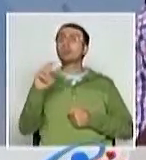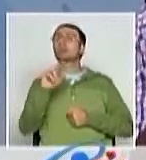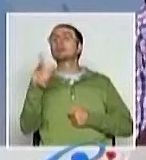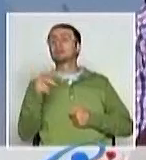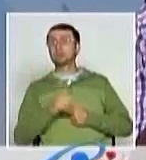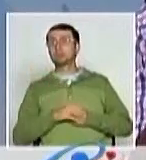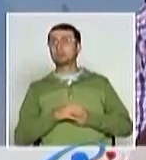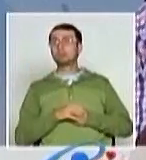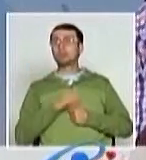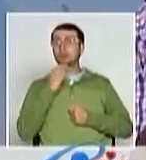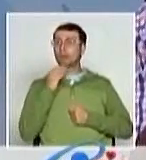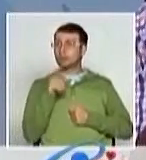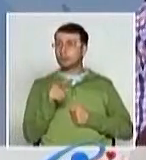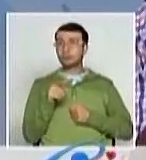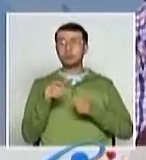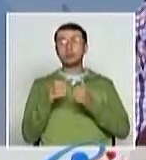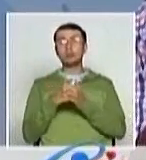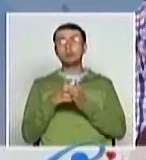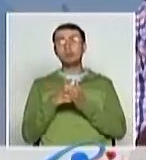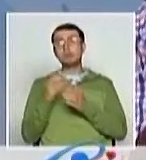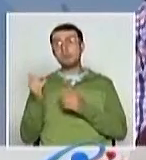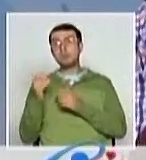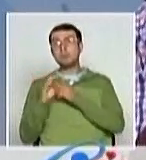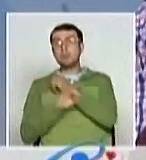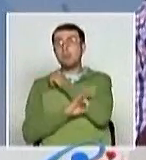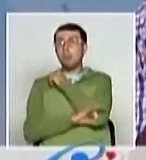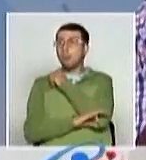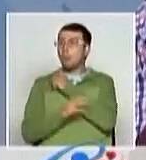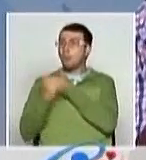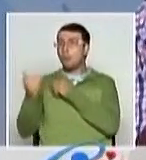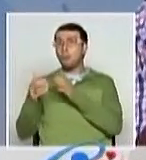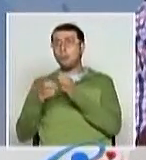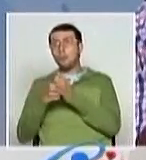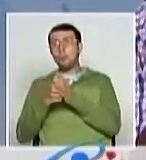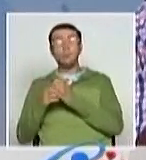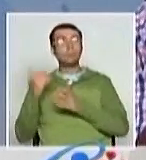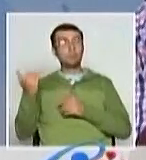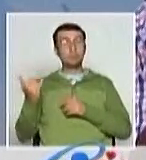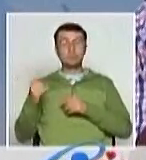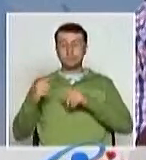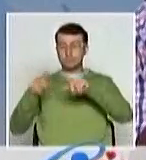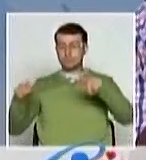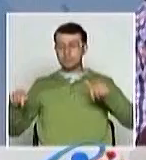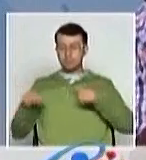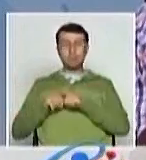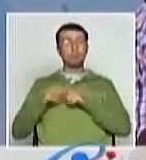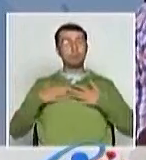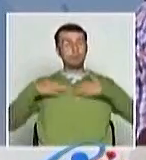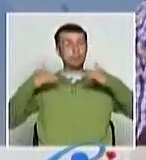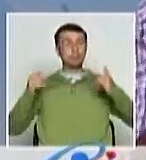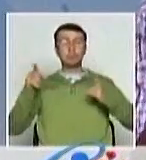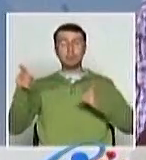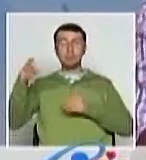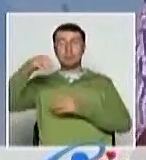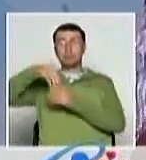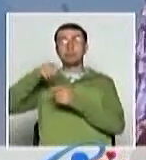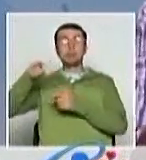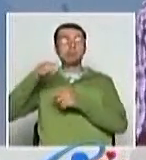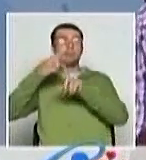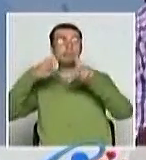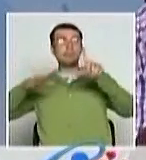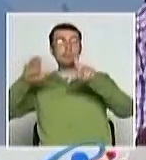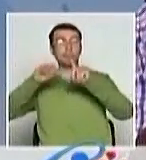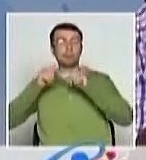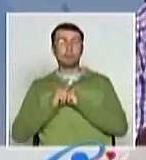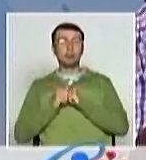caso de el equipo de psicoterapeutas de el parque de la felicidad en nuestro parque médico Entonces vamos a hablar de este